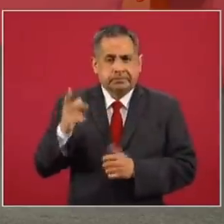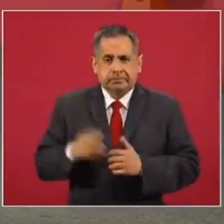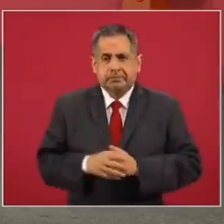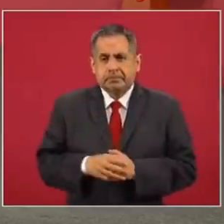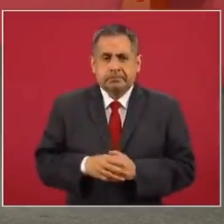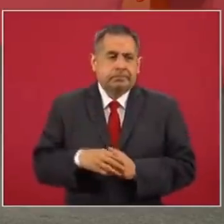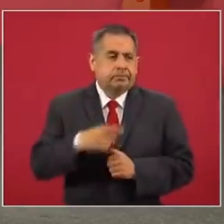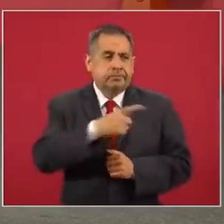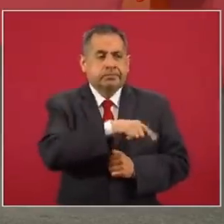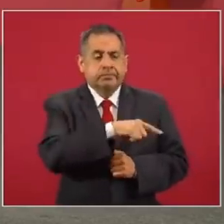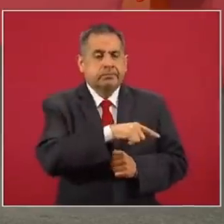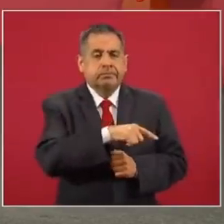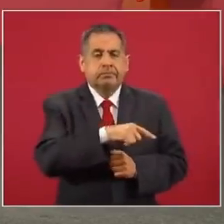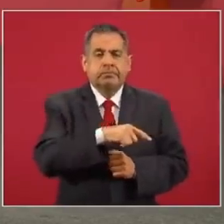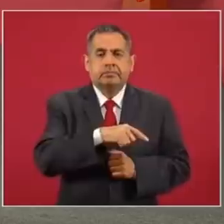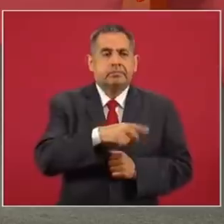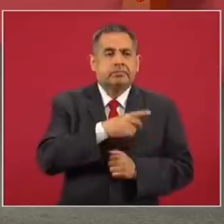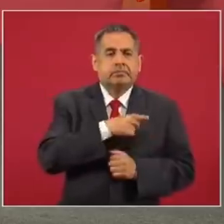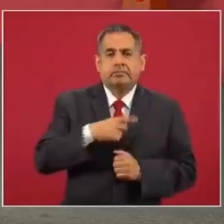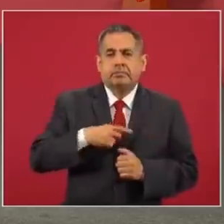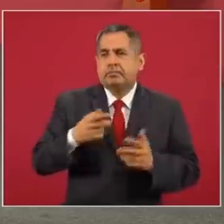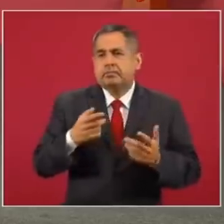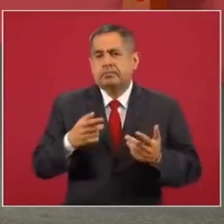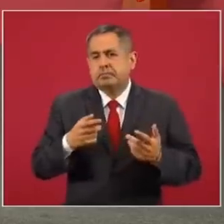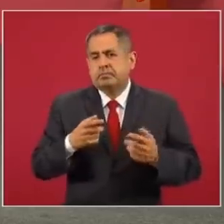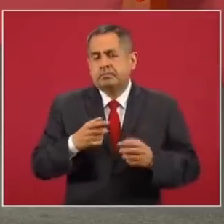como tienen que pagar